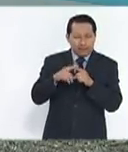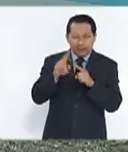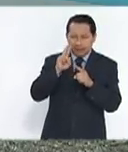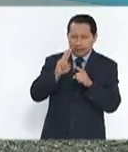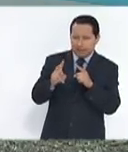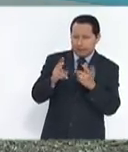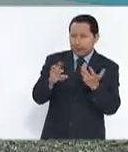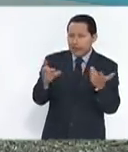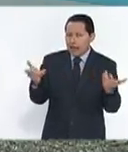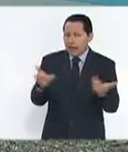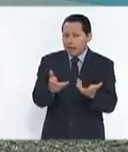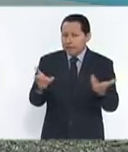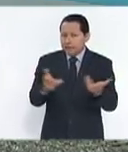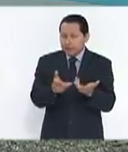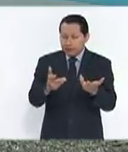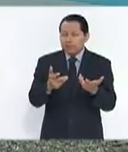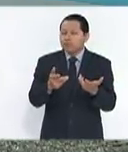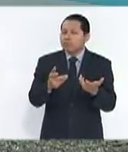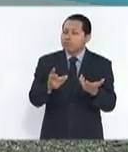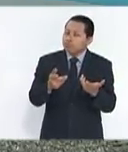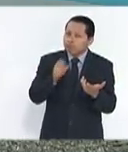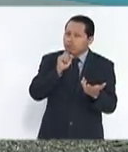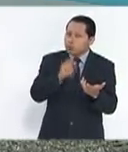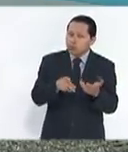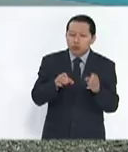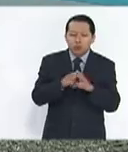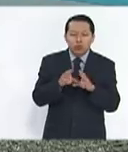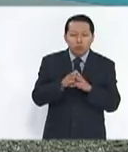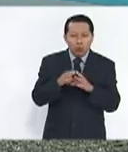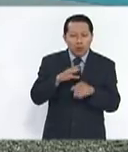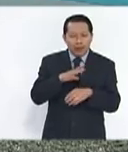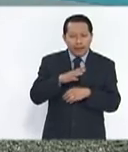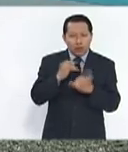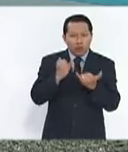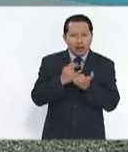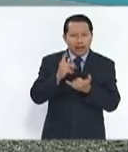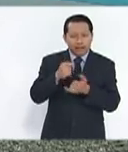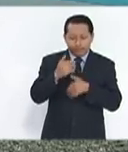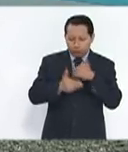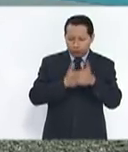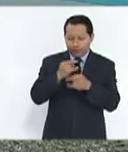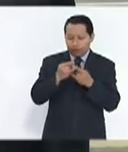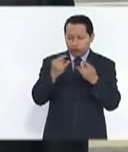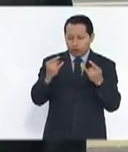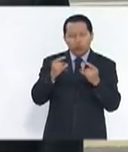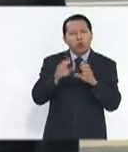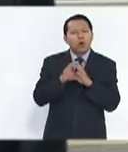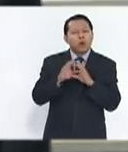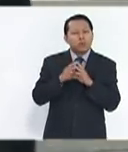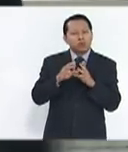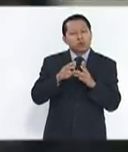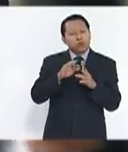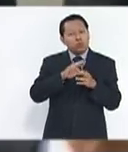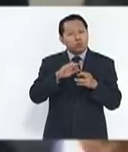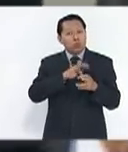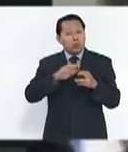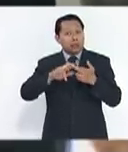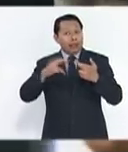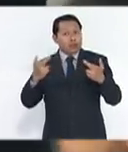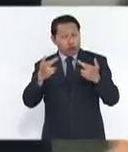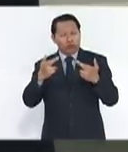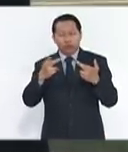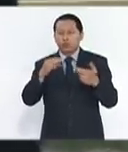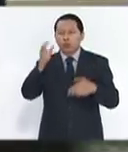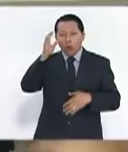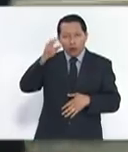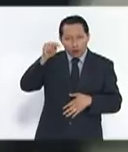Actos simbólicos. Esto ha sido parte de lo que es el proceso histórico de normalización entre las relaciones entre Corea del Norte y